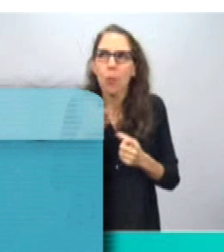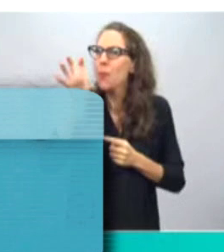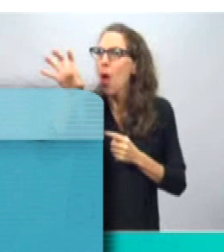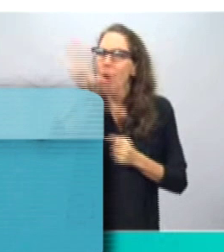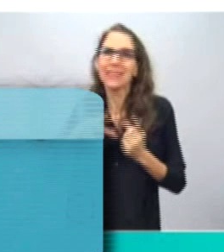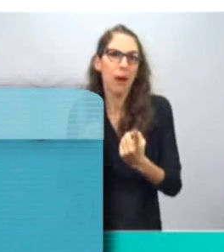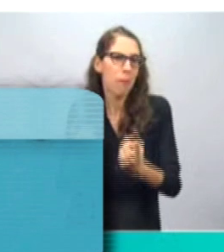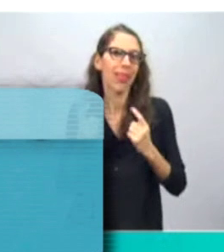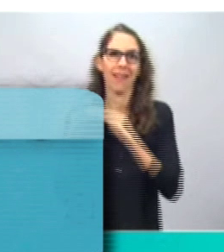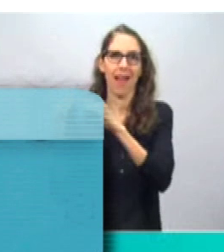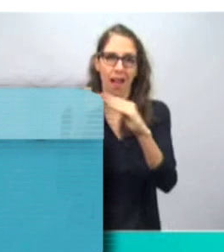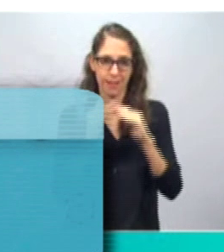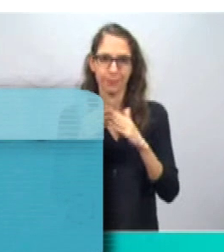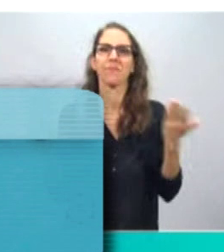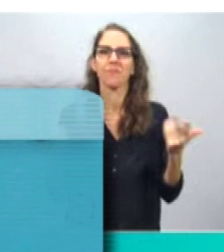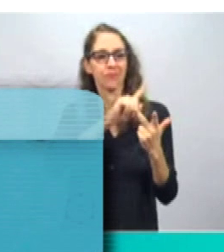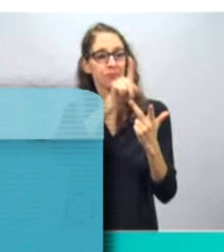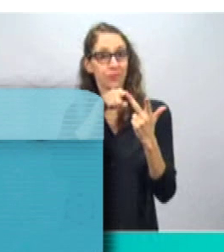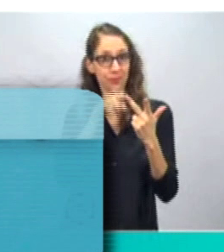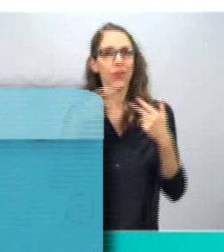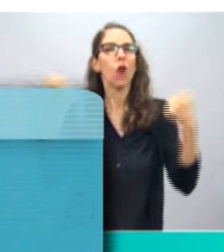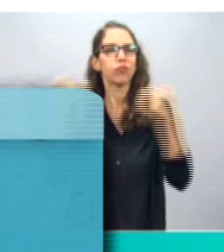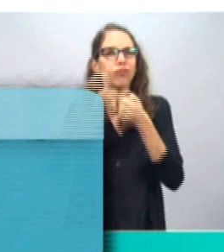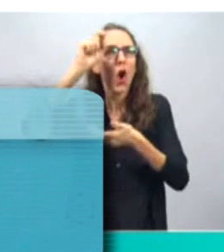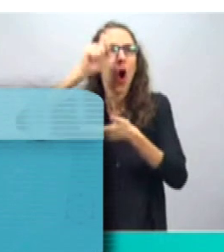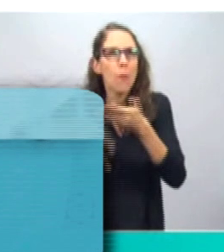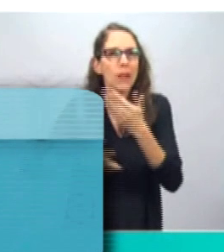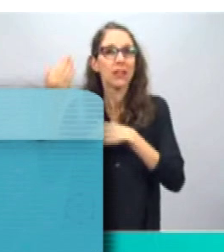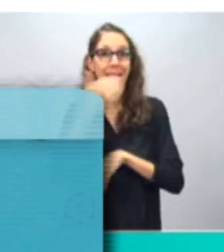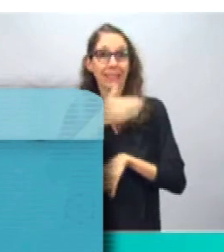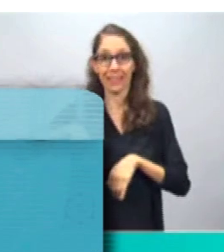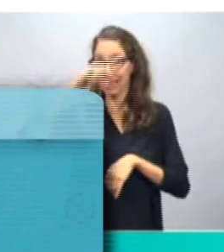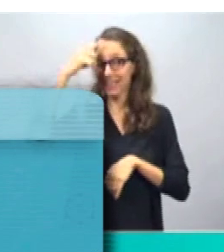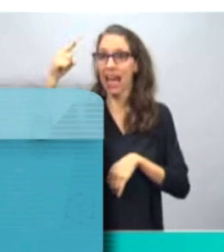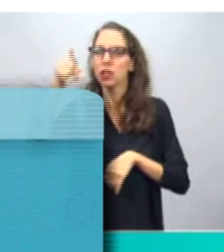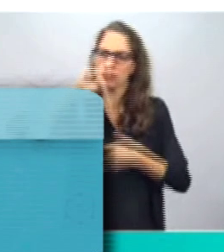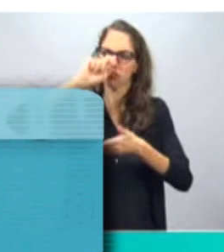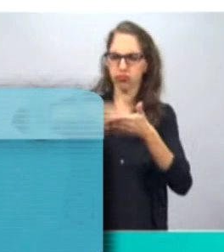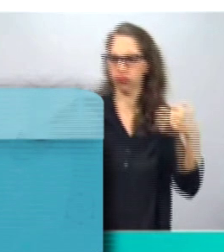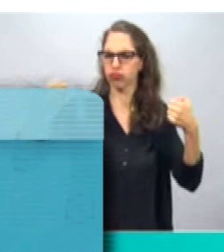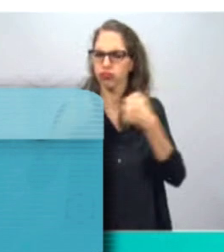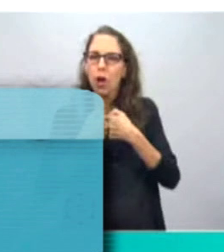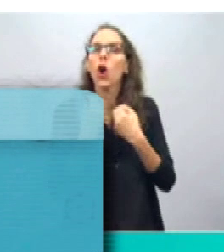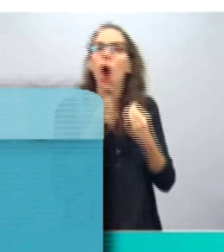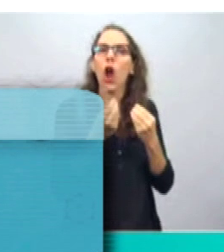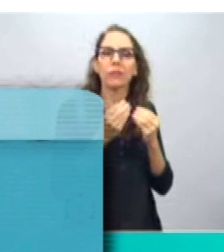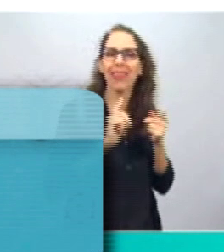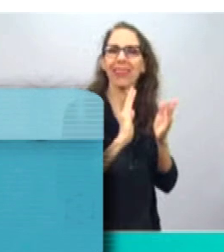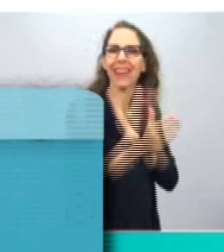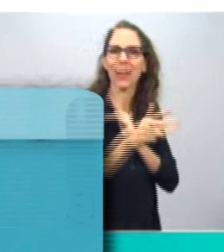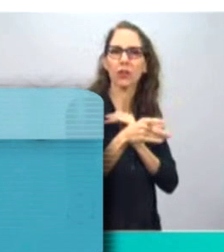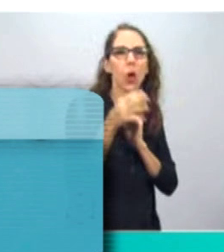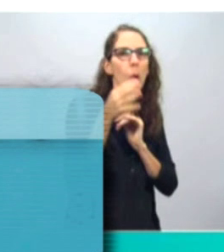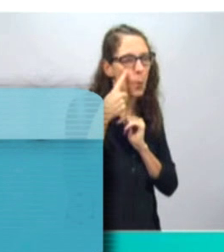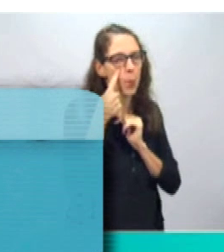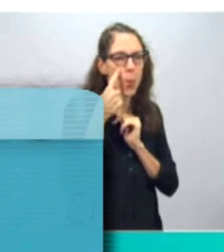Buenos Aires. Después, convenios que había hecho la Nación directamente para la obra pública con municipios. Nación